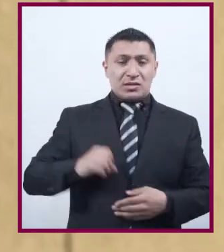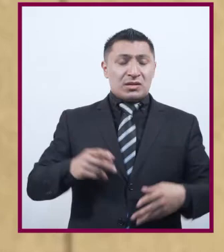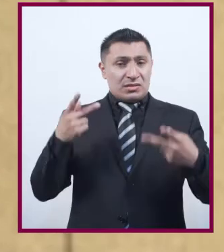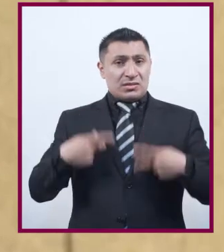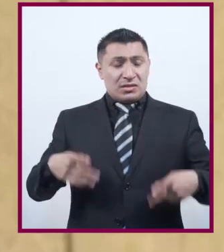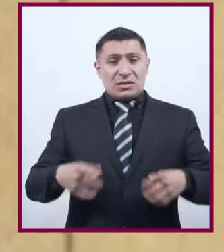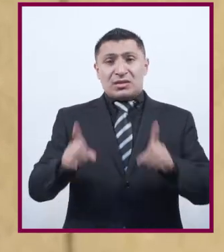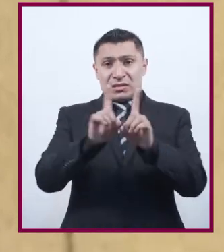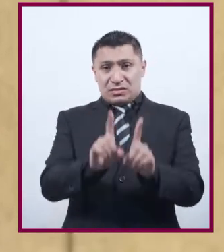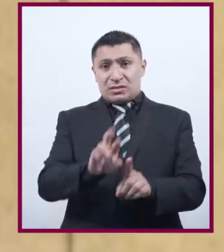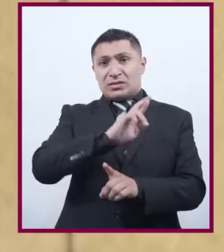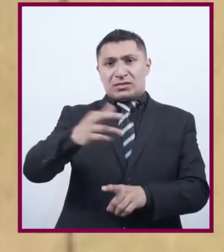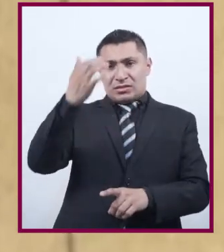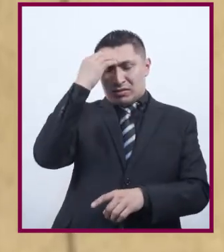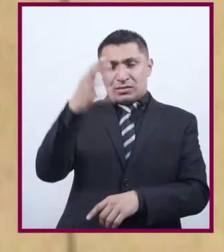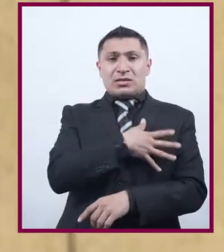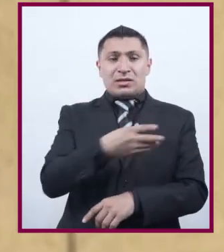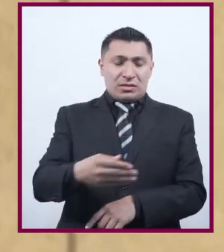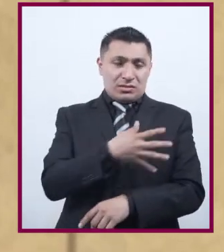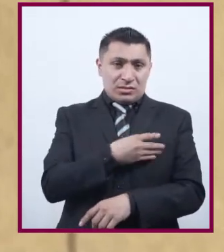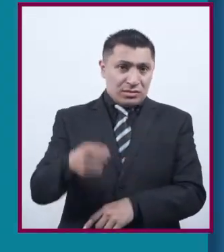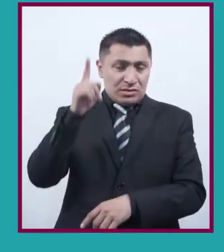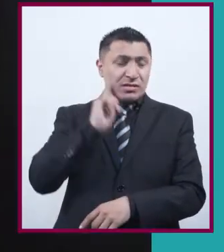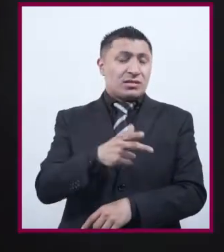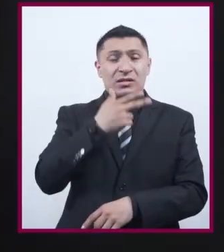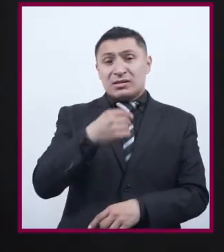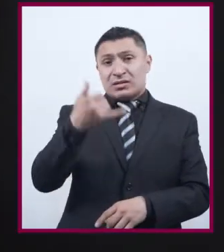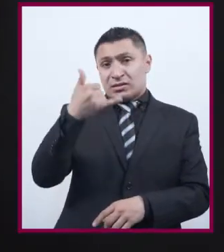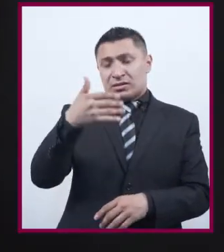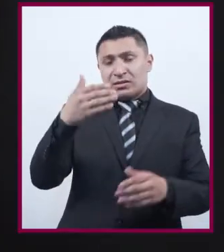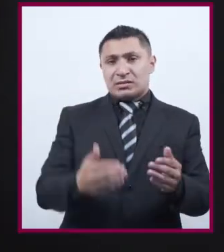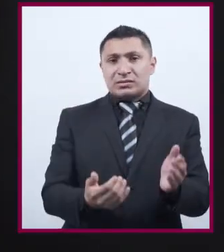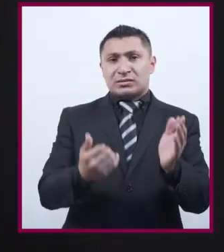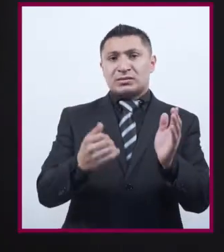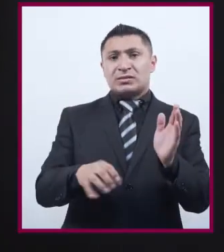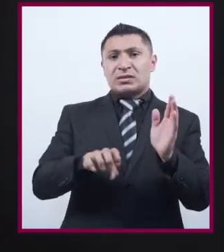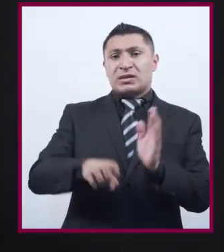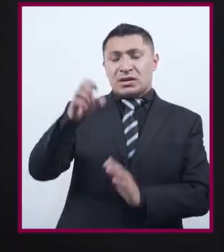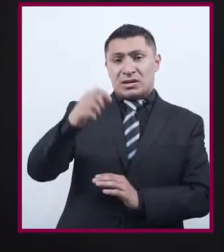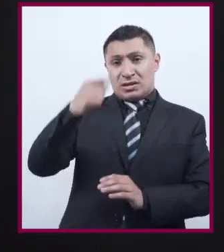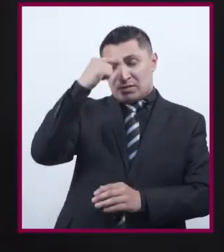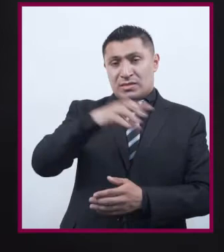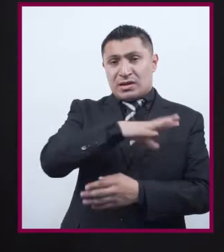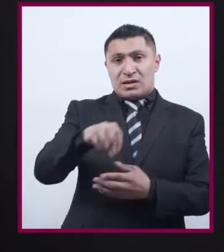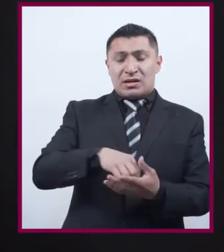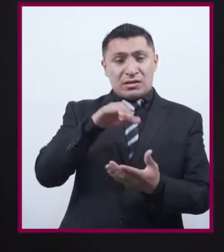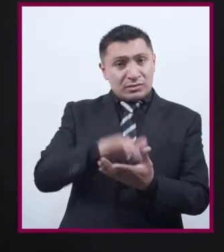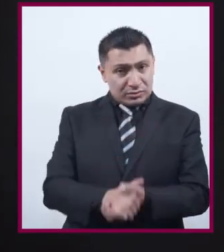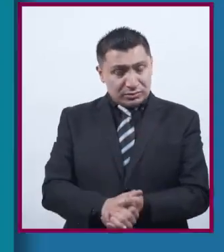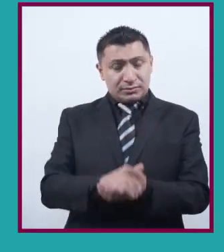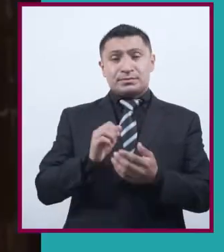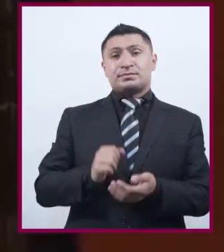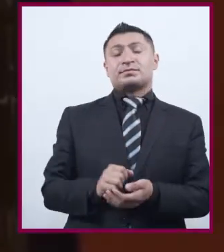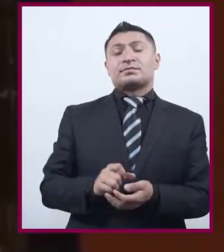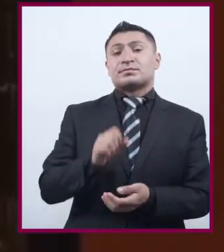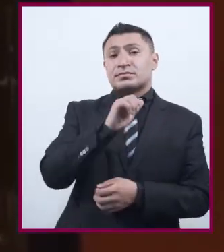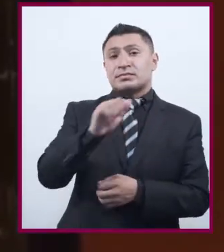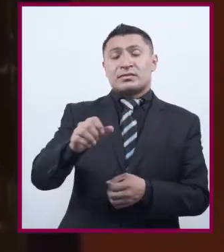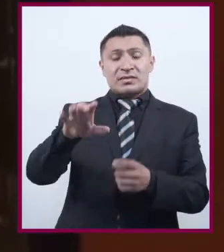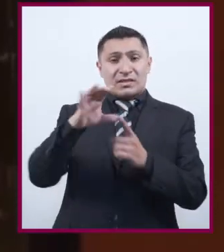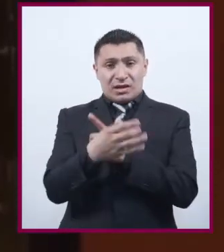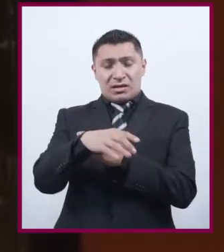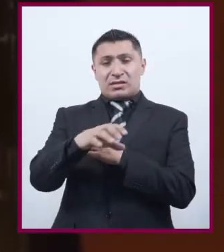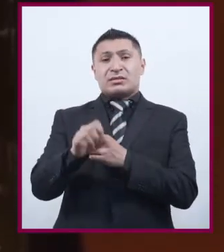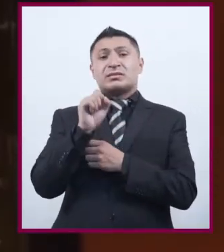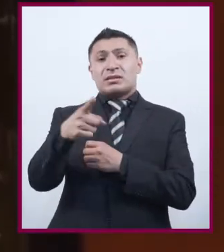consortes, el reconocimiento de los hijos e hijas y el incremento de la edad mínima para contraer matrimonio. Además, en